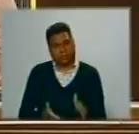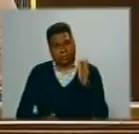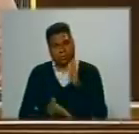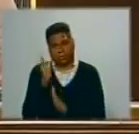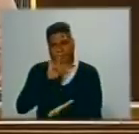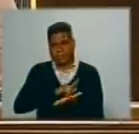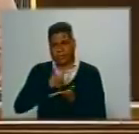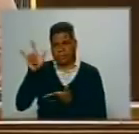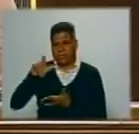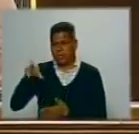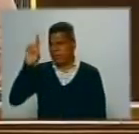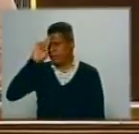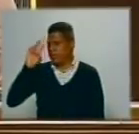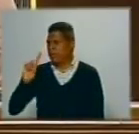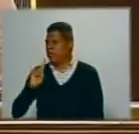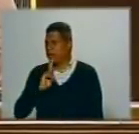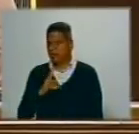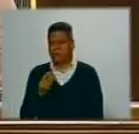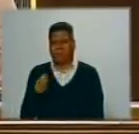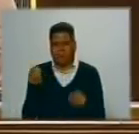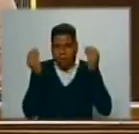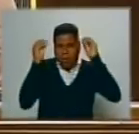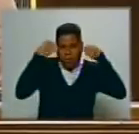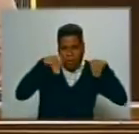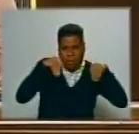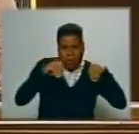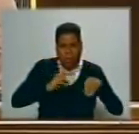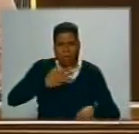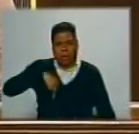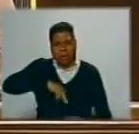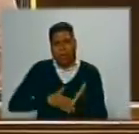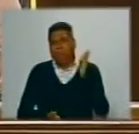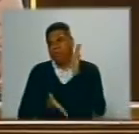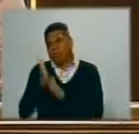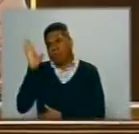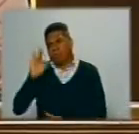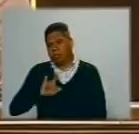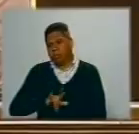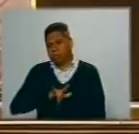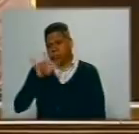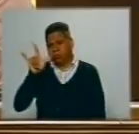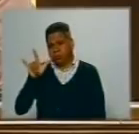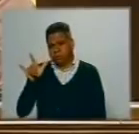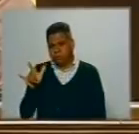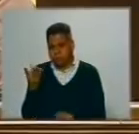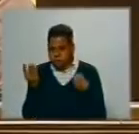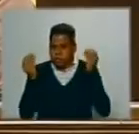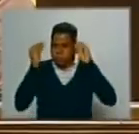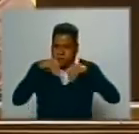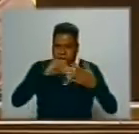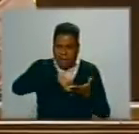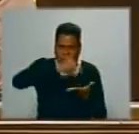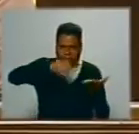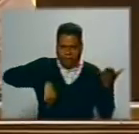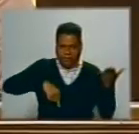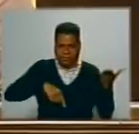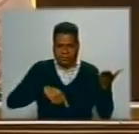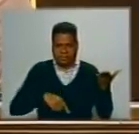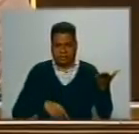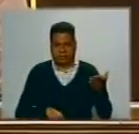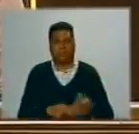Dominicana cuando tuviésemos un acuerdo, que íbamos a ir solamente a suscribir el acuerdo. Y así